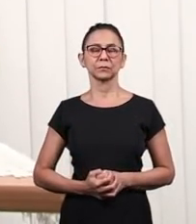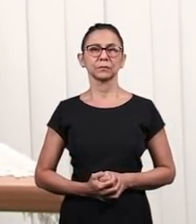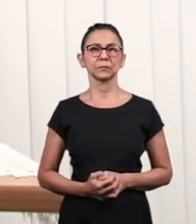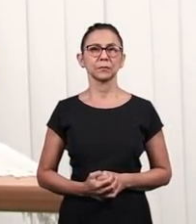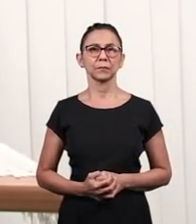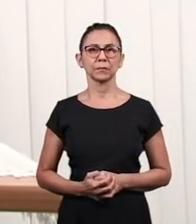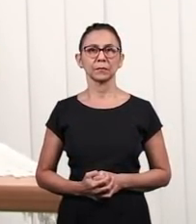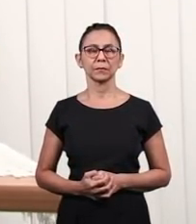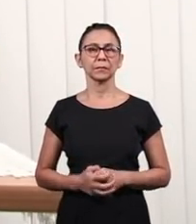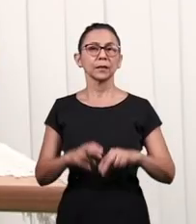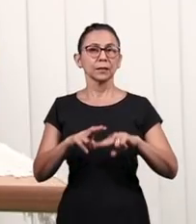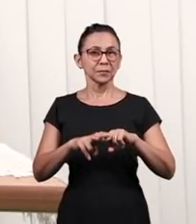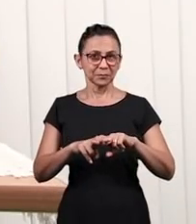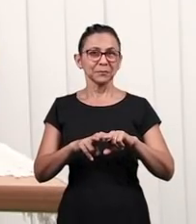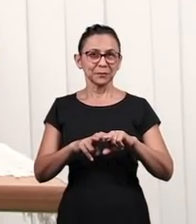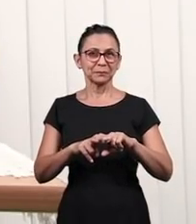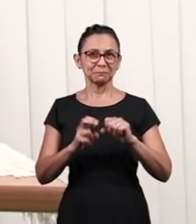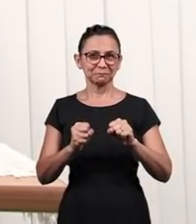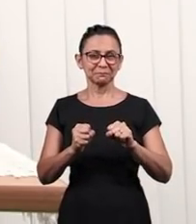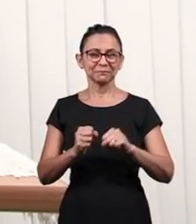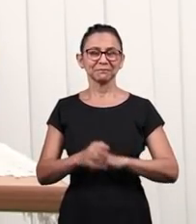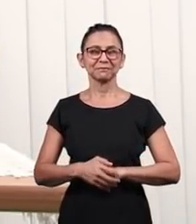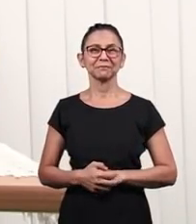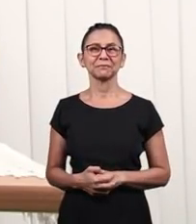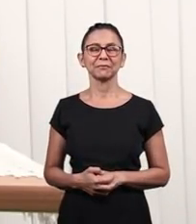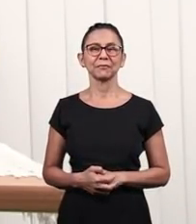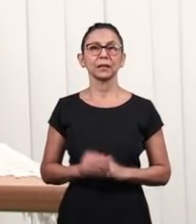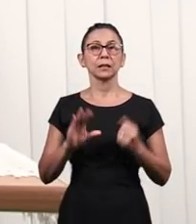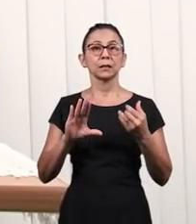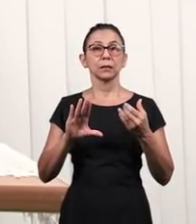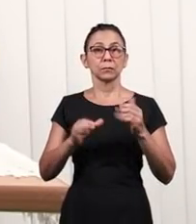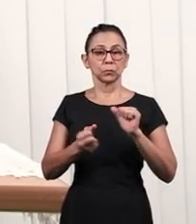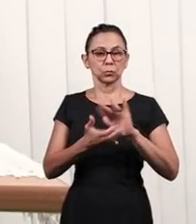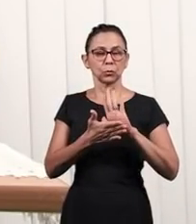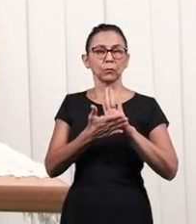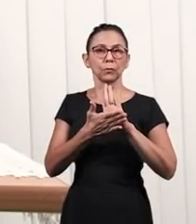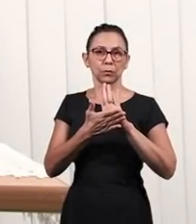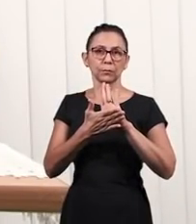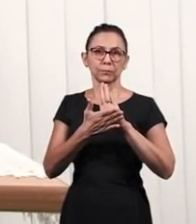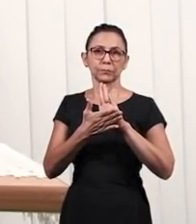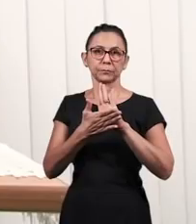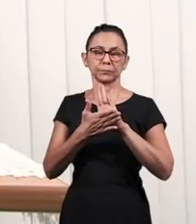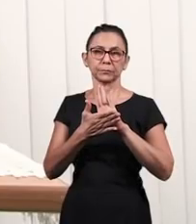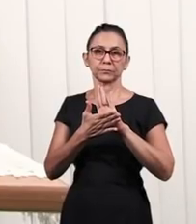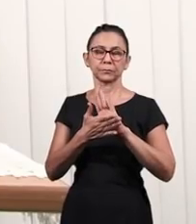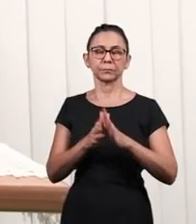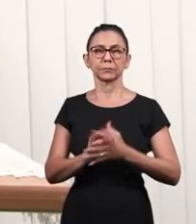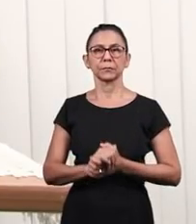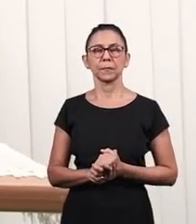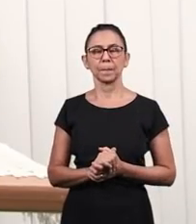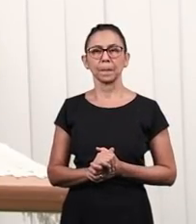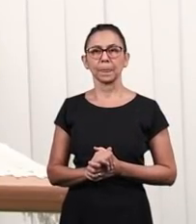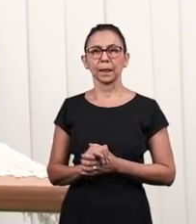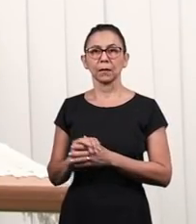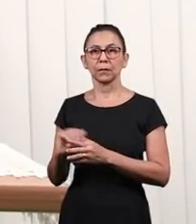Los hermanos pueden tomar asiento en esta hora. Cantaremos un loor al Señor. Este himno